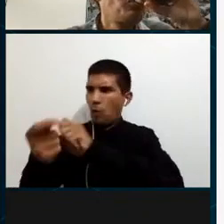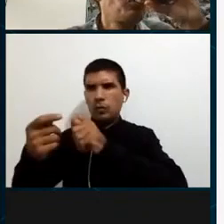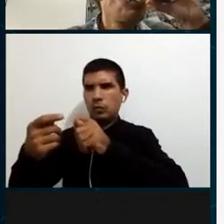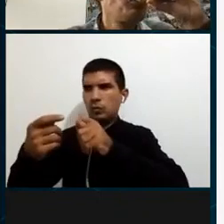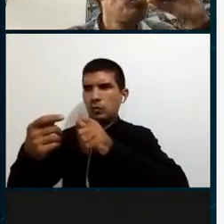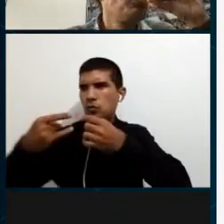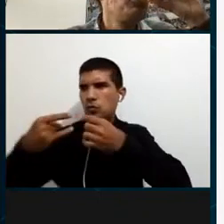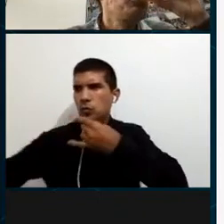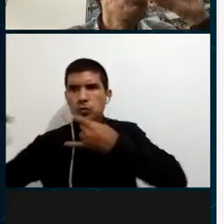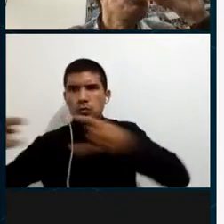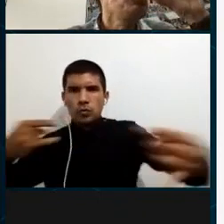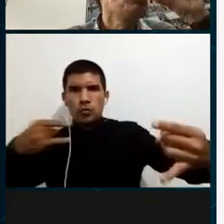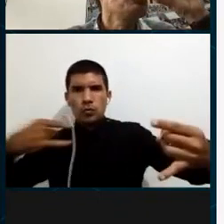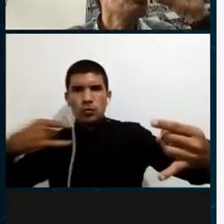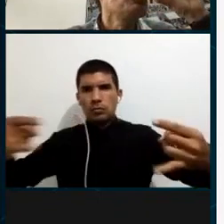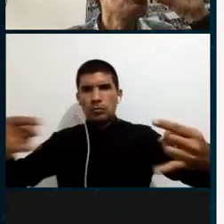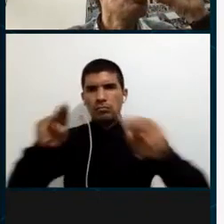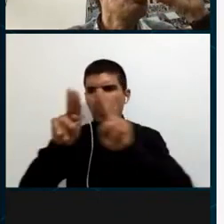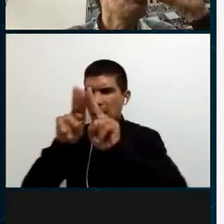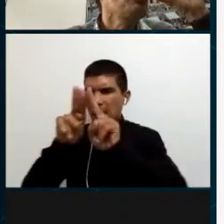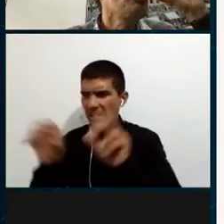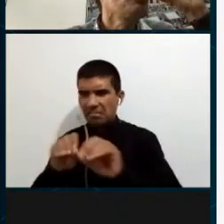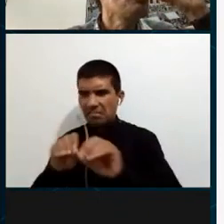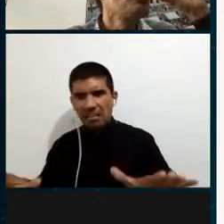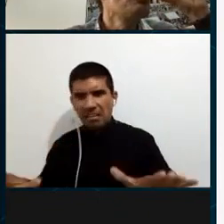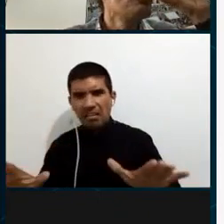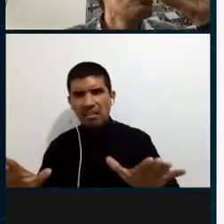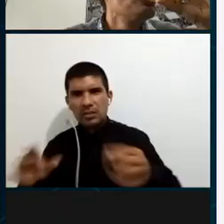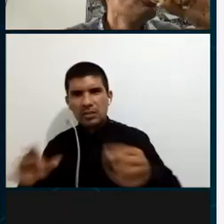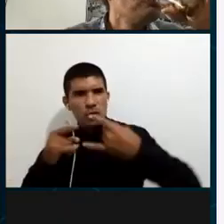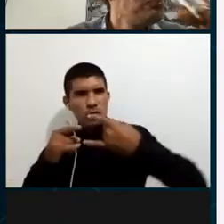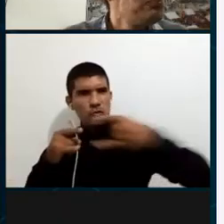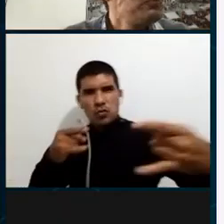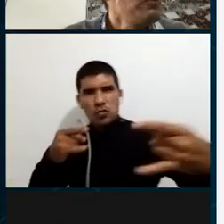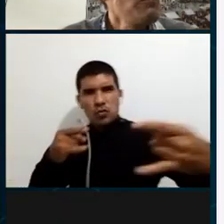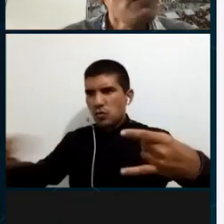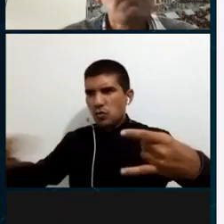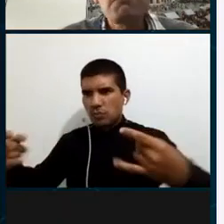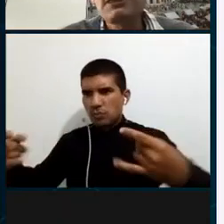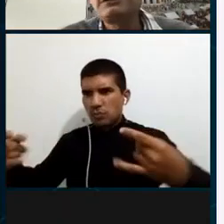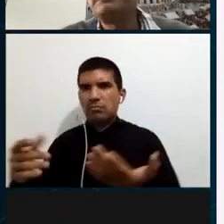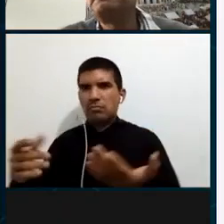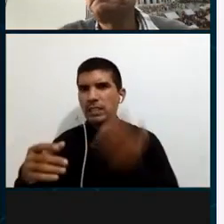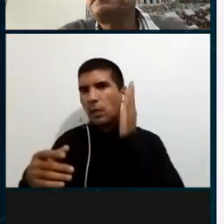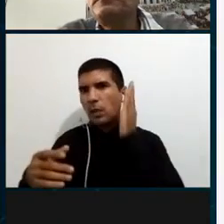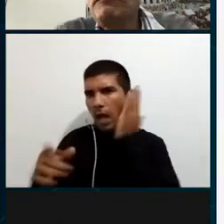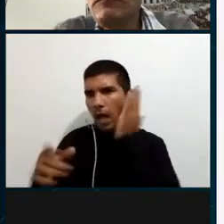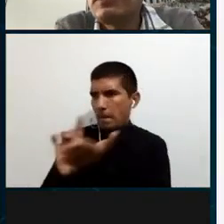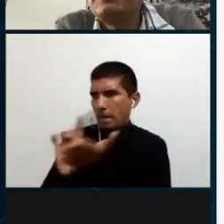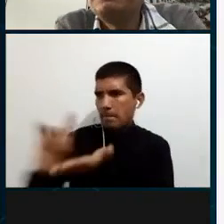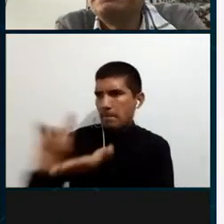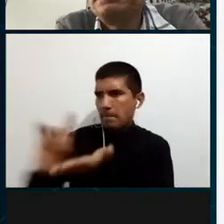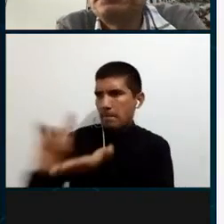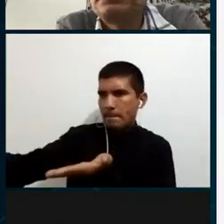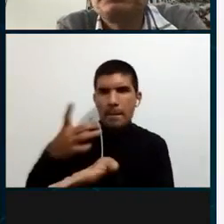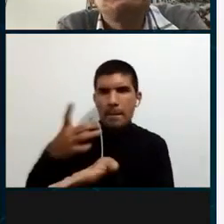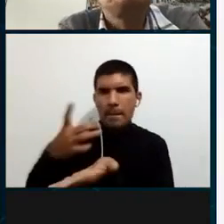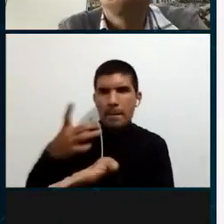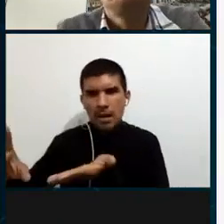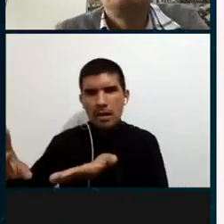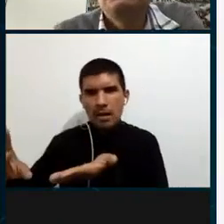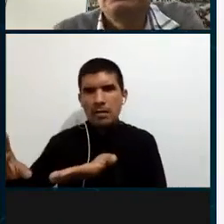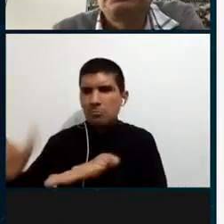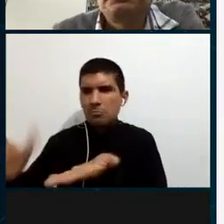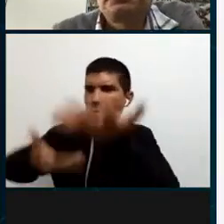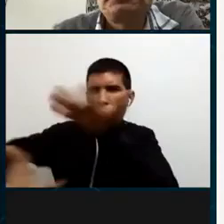partes, caminando por tu ciudad, intercambiando datos con empresas y usando la información disponible en diferentes plataformas